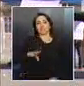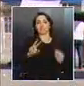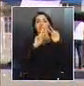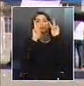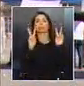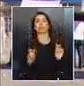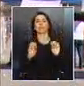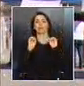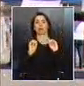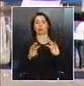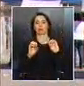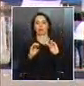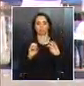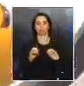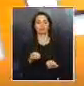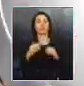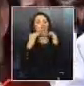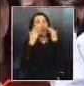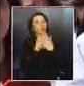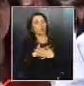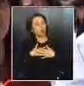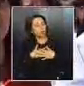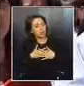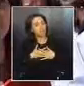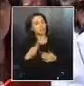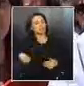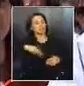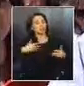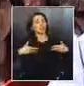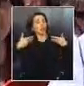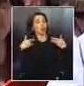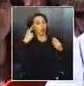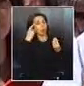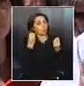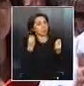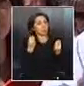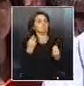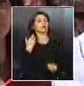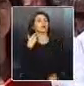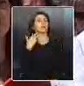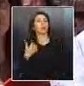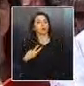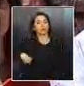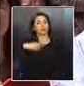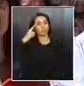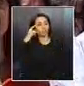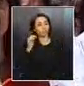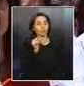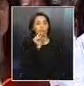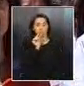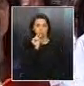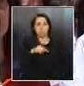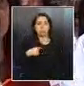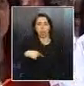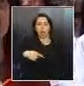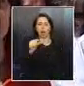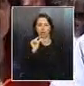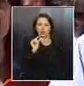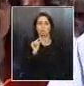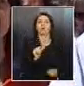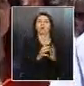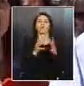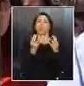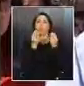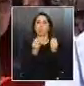educacionales Estamos contentos y optimistas porque creemos que muy Próximamente vamos a tener muy